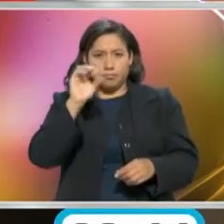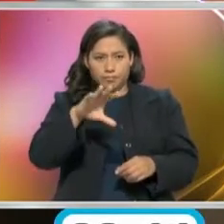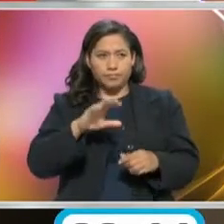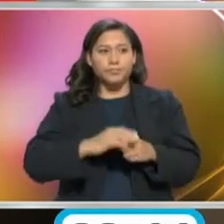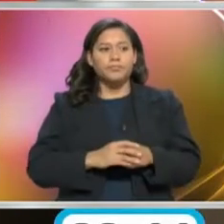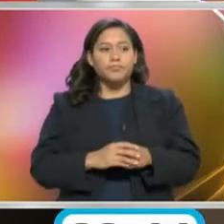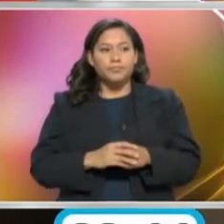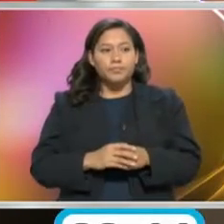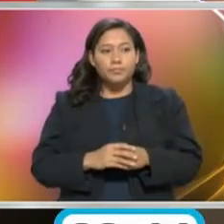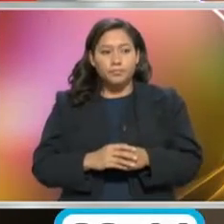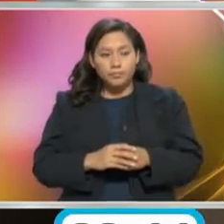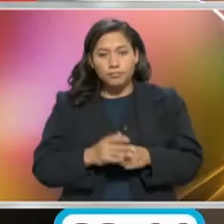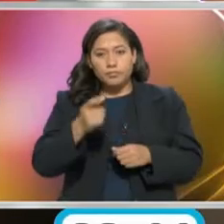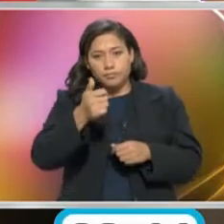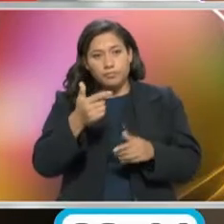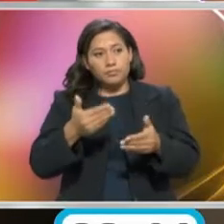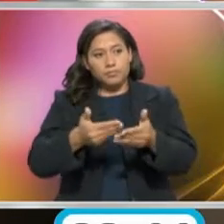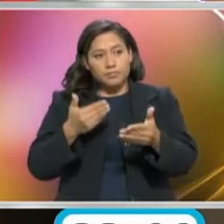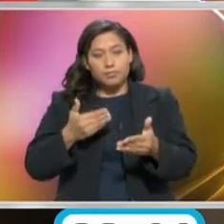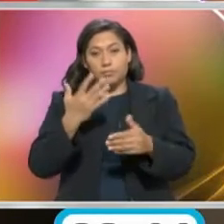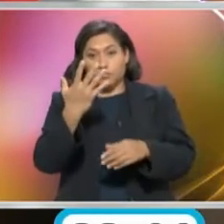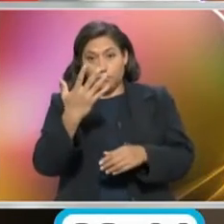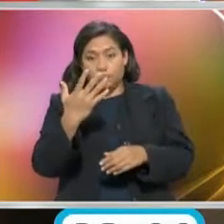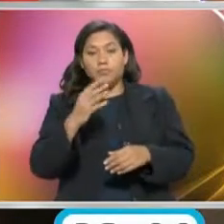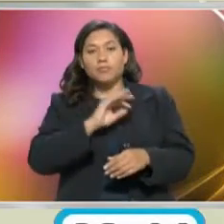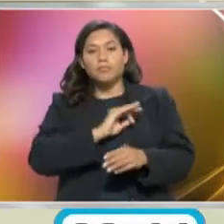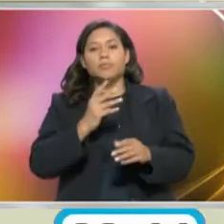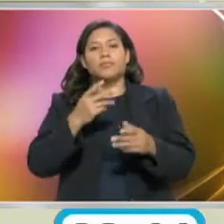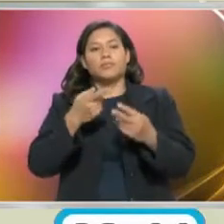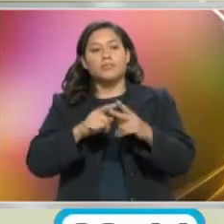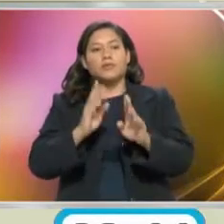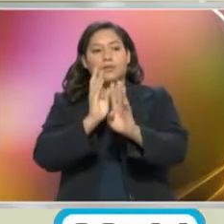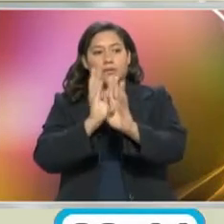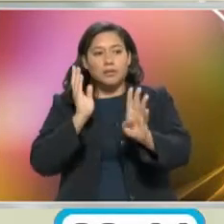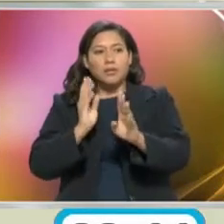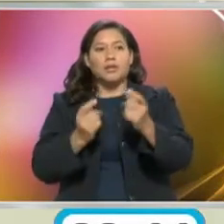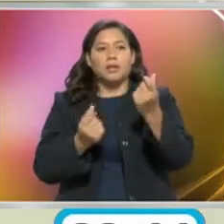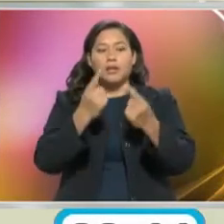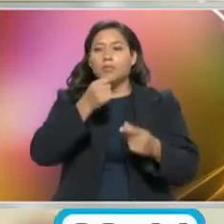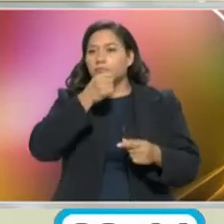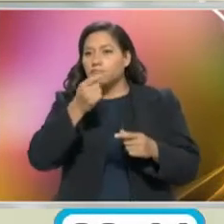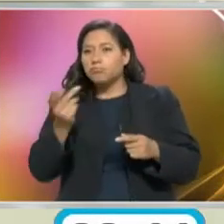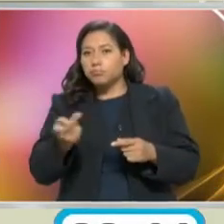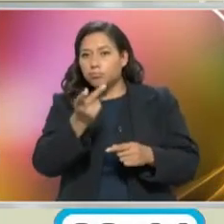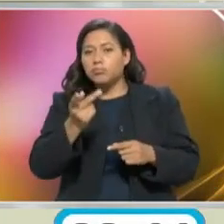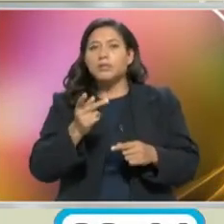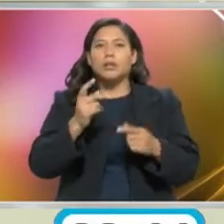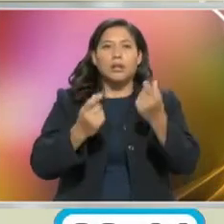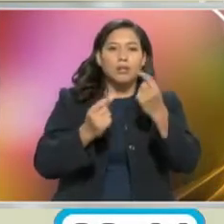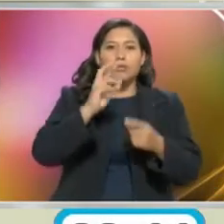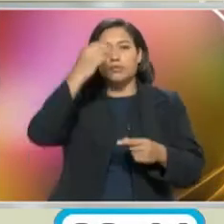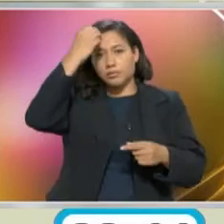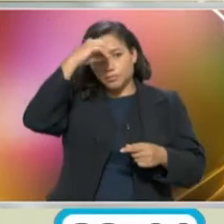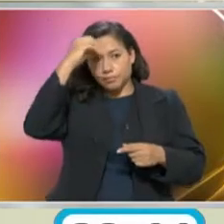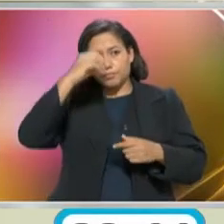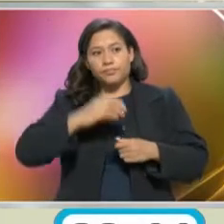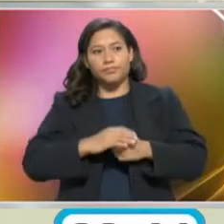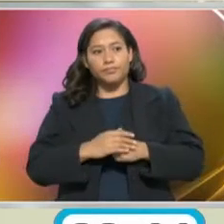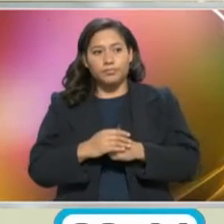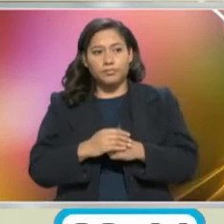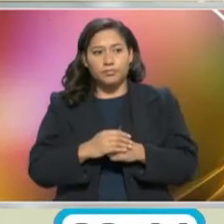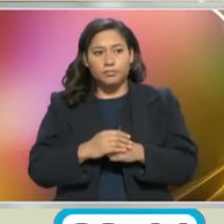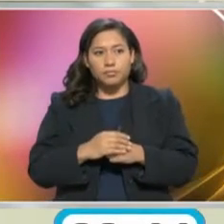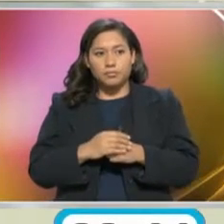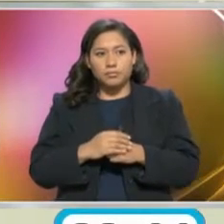Y un poquito antes de las 5 pueden empezar a ver algunas entrevistas, algunos comentarios.